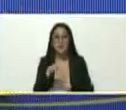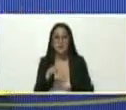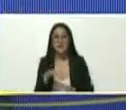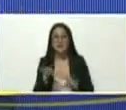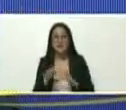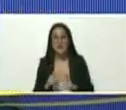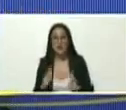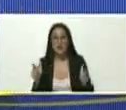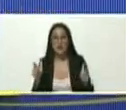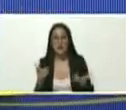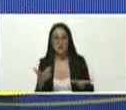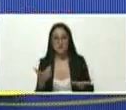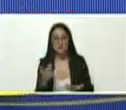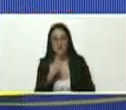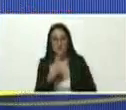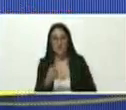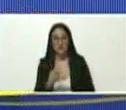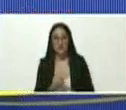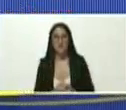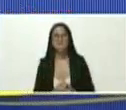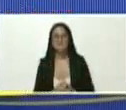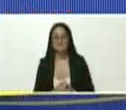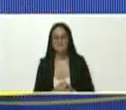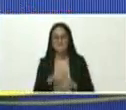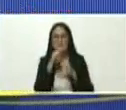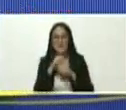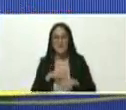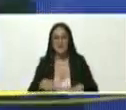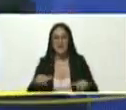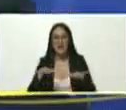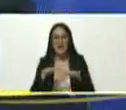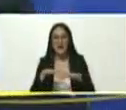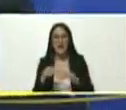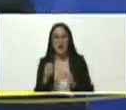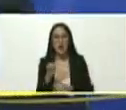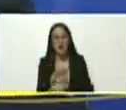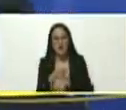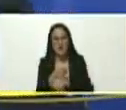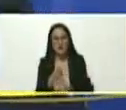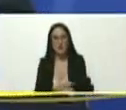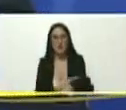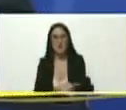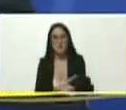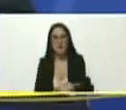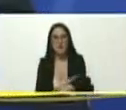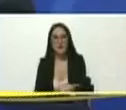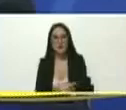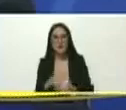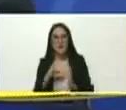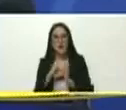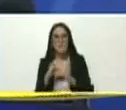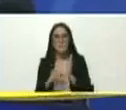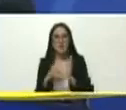Secretario General, transmita este mensaje a los gobiernos hermanos de la OPEP